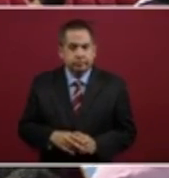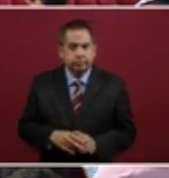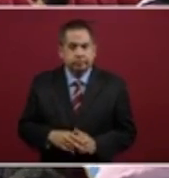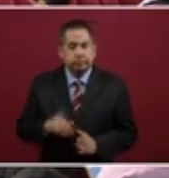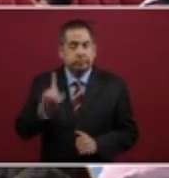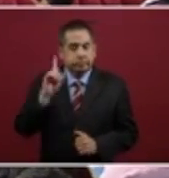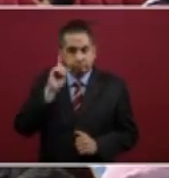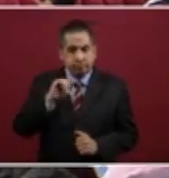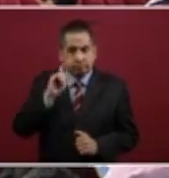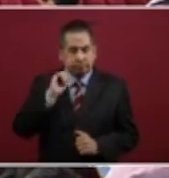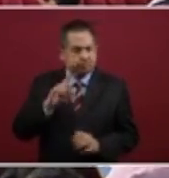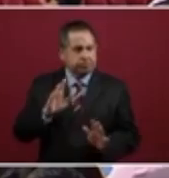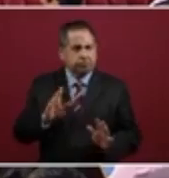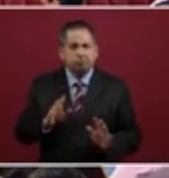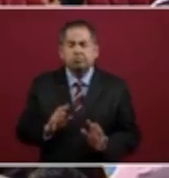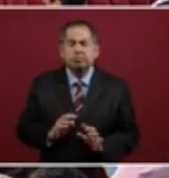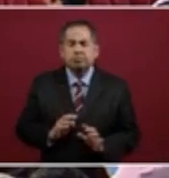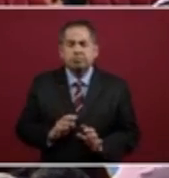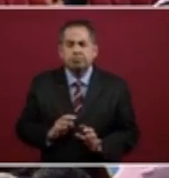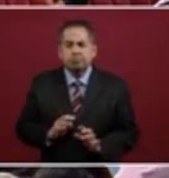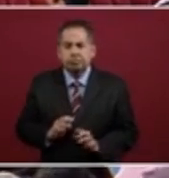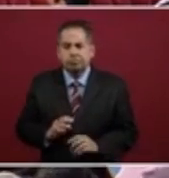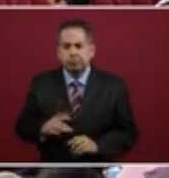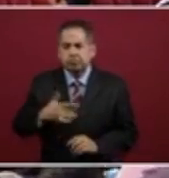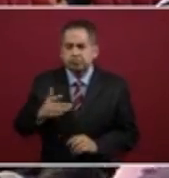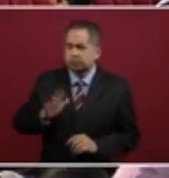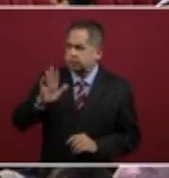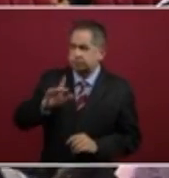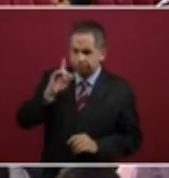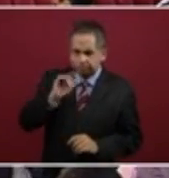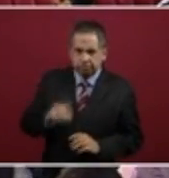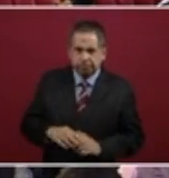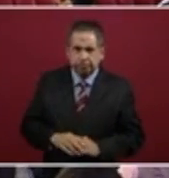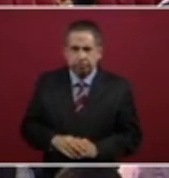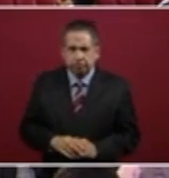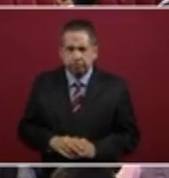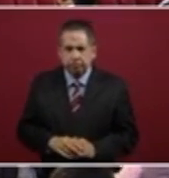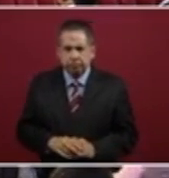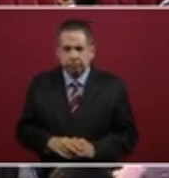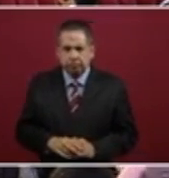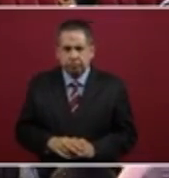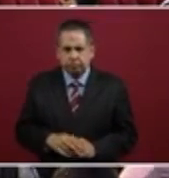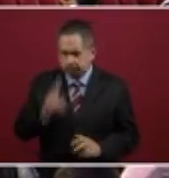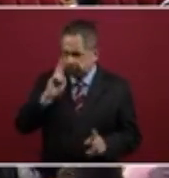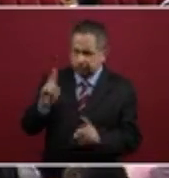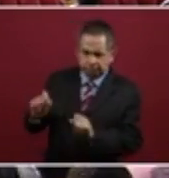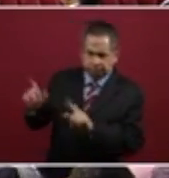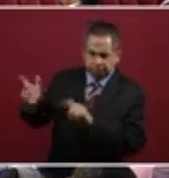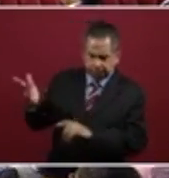mañana, si les parece, pero vamos viendo esto.